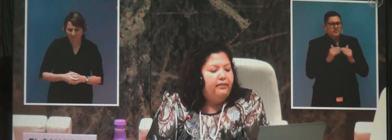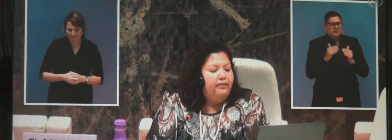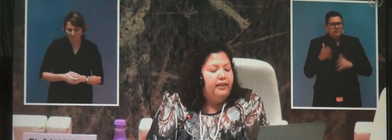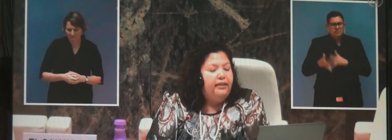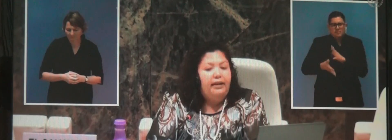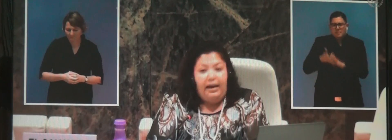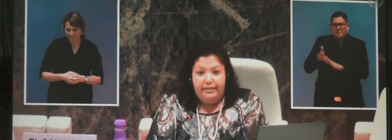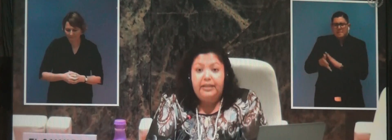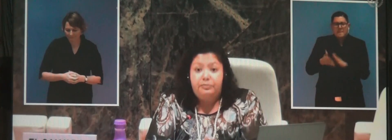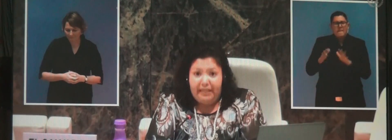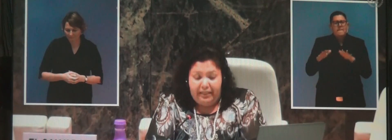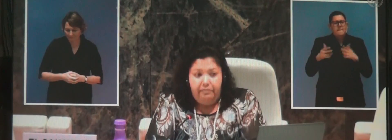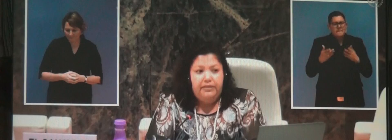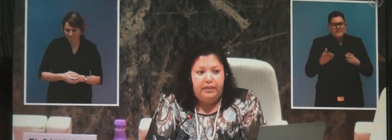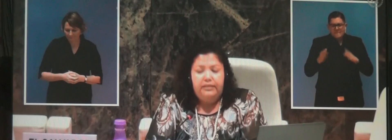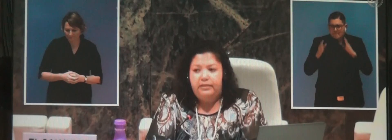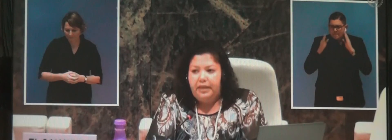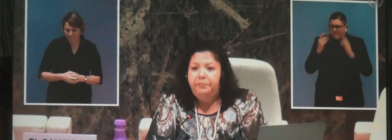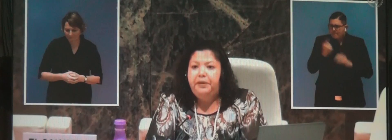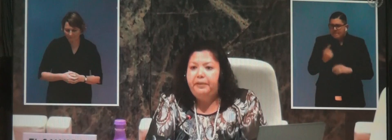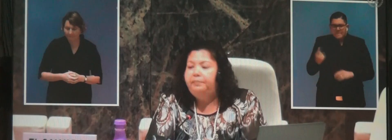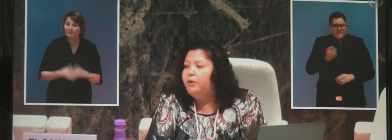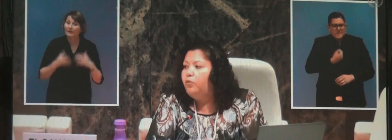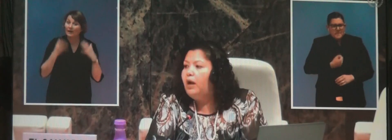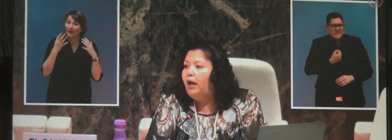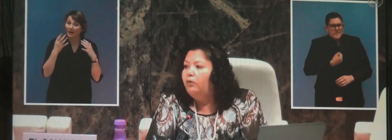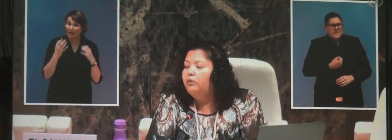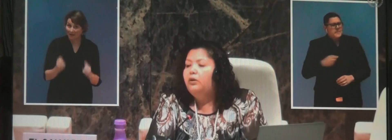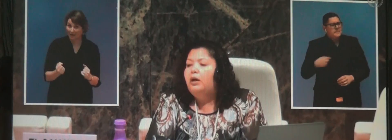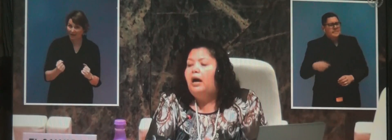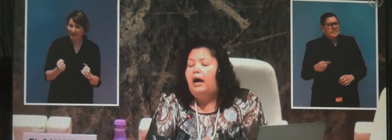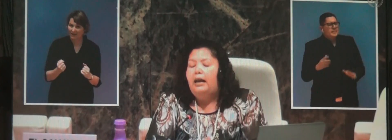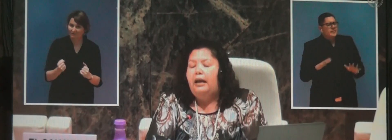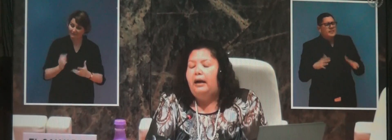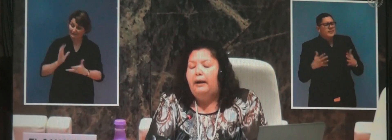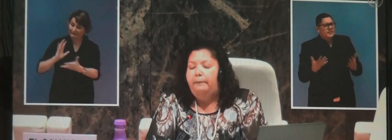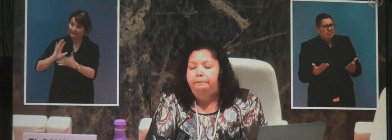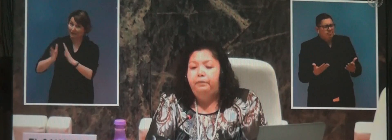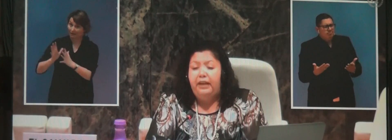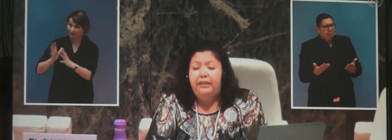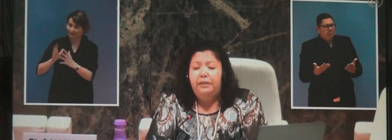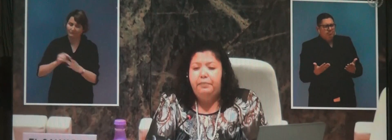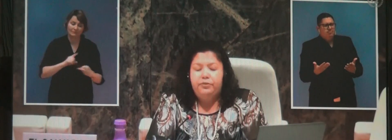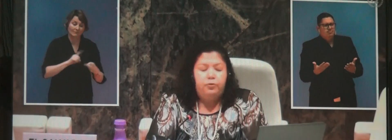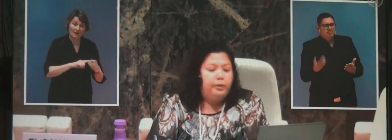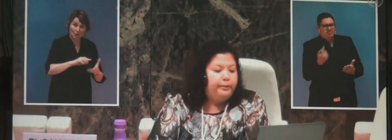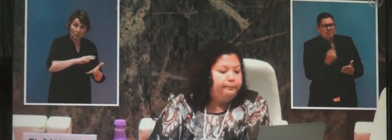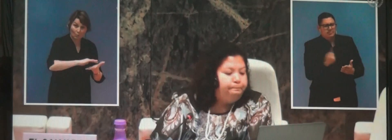para atender a estas víctimas. Es siempre vinculado a la